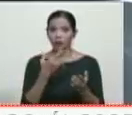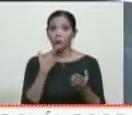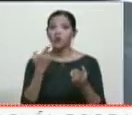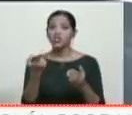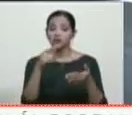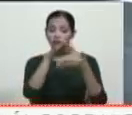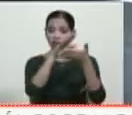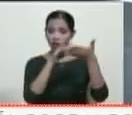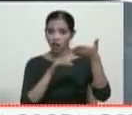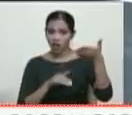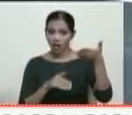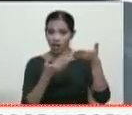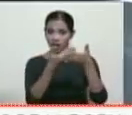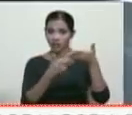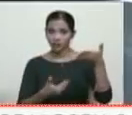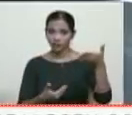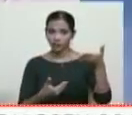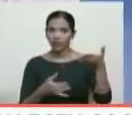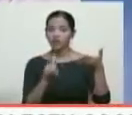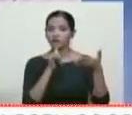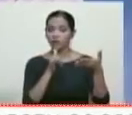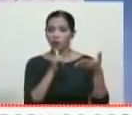de colectivos, que es una,